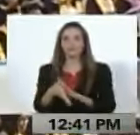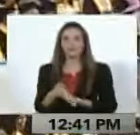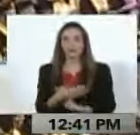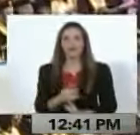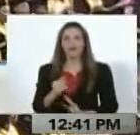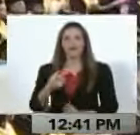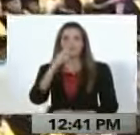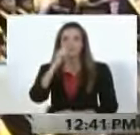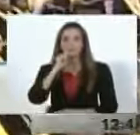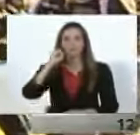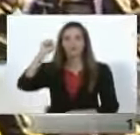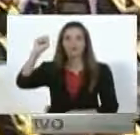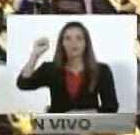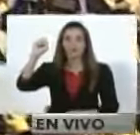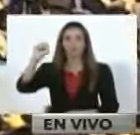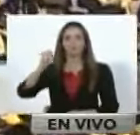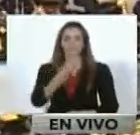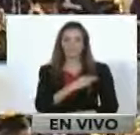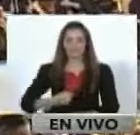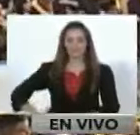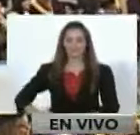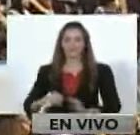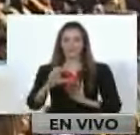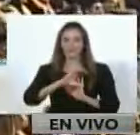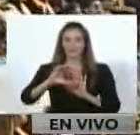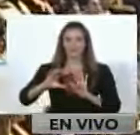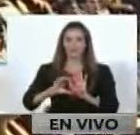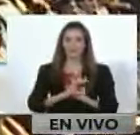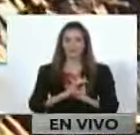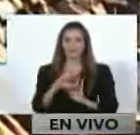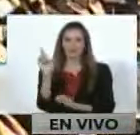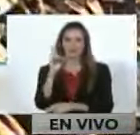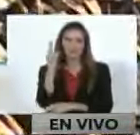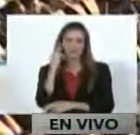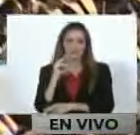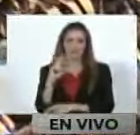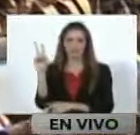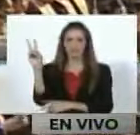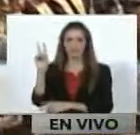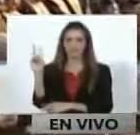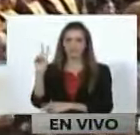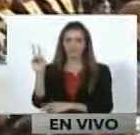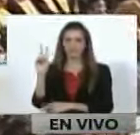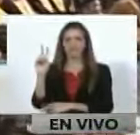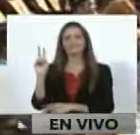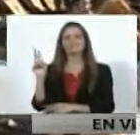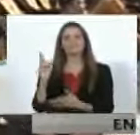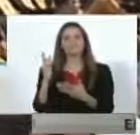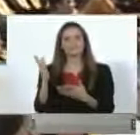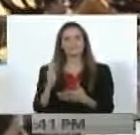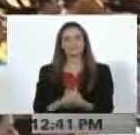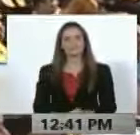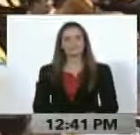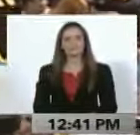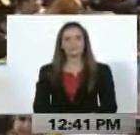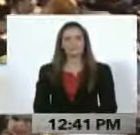Nicolás Maduro Moros, presidente constitucional de la República Bolivariana de Venezuela.